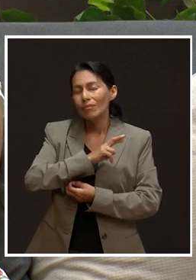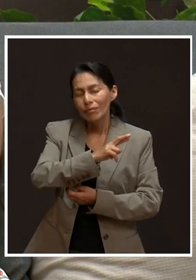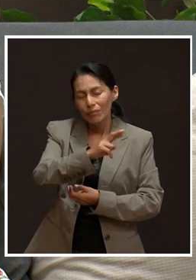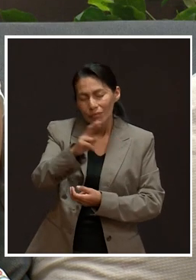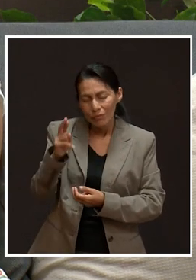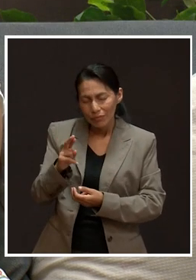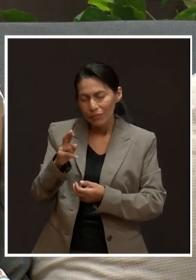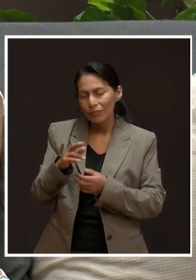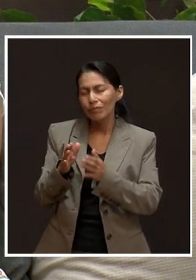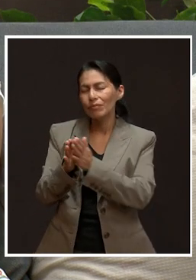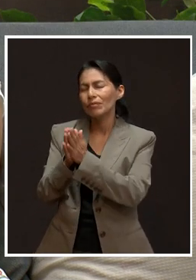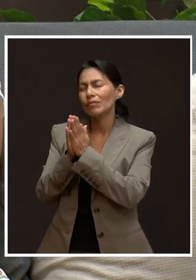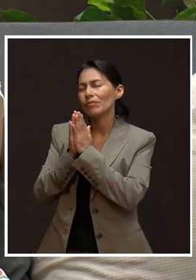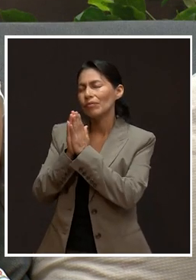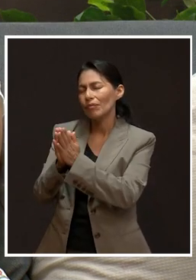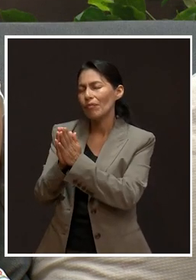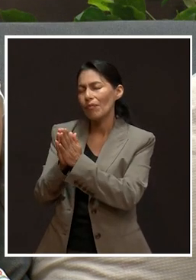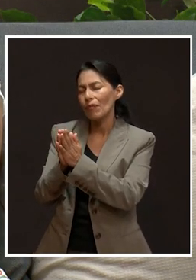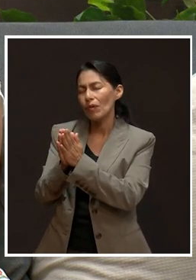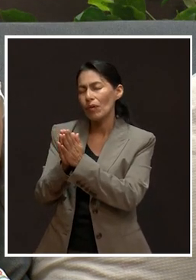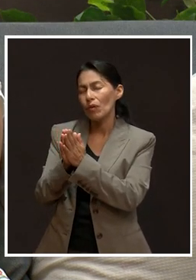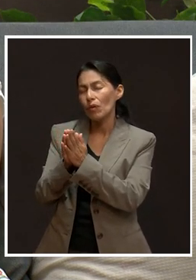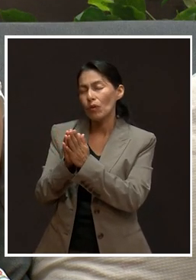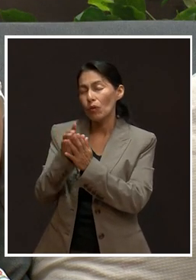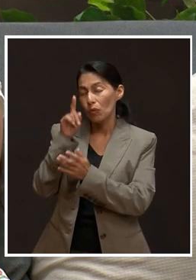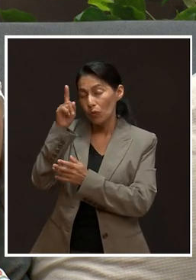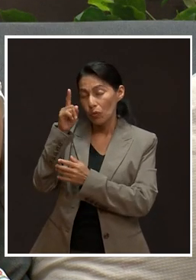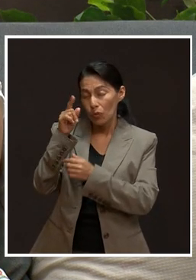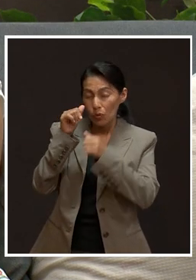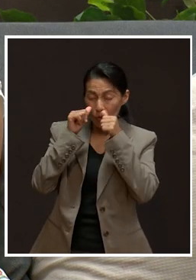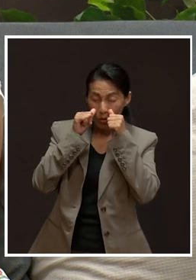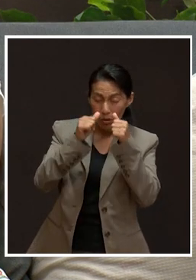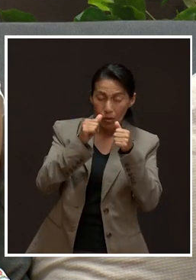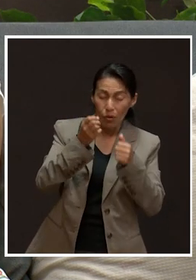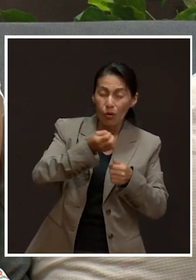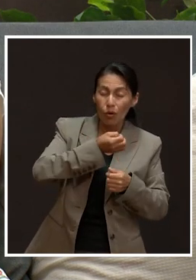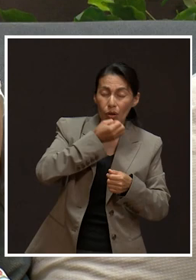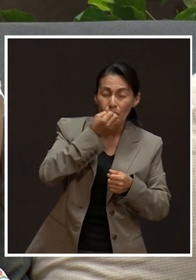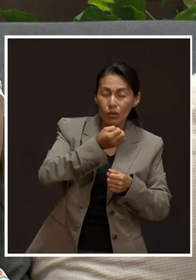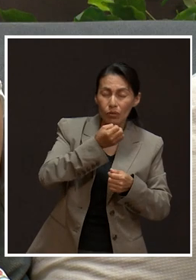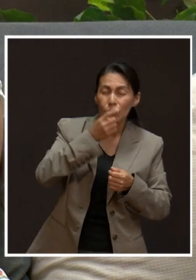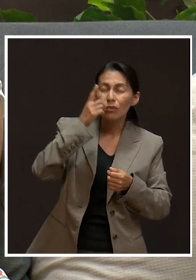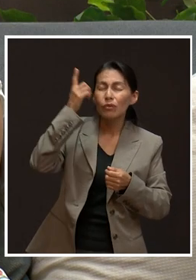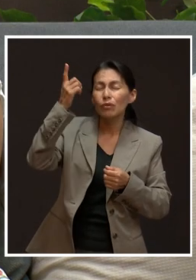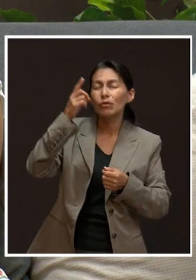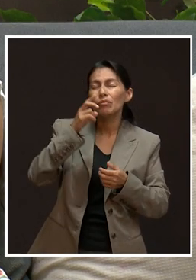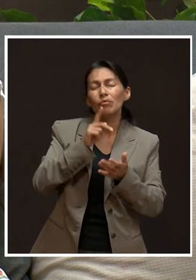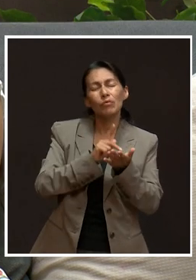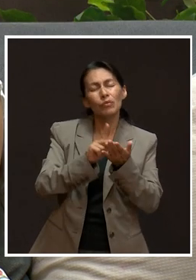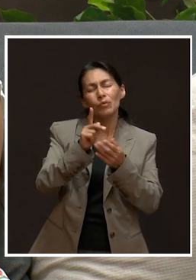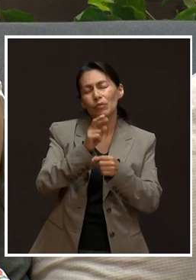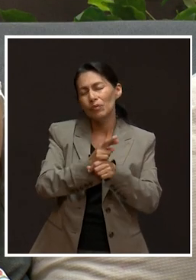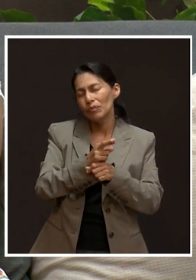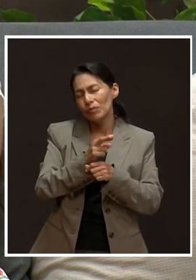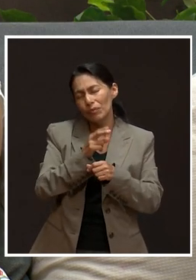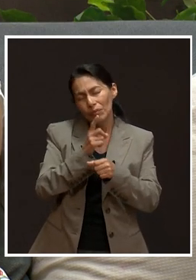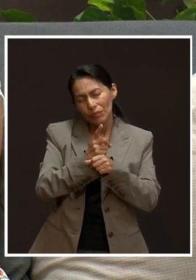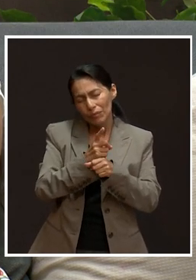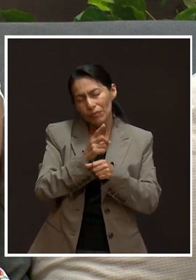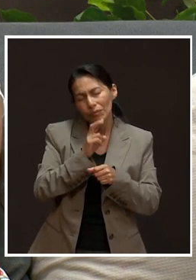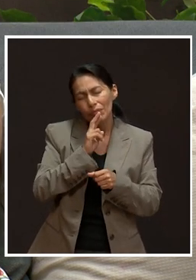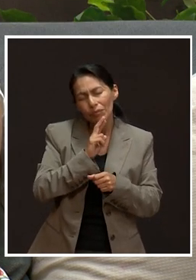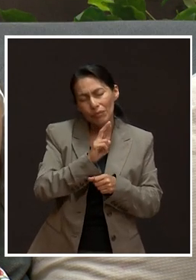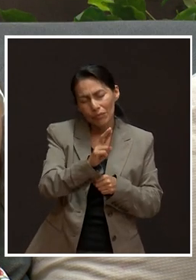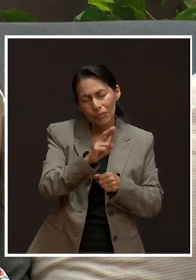respuestas a nuestra vida. Te pedimos, Señor, que tú puedas suplir, Señor, la respuesta a cada